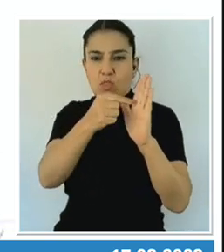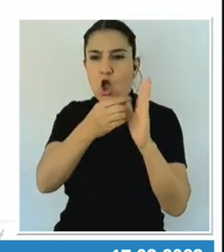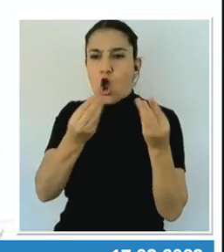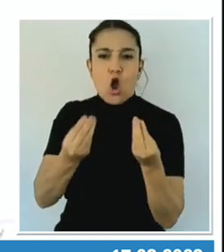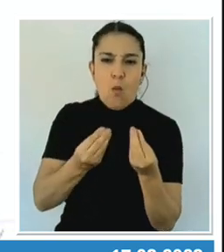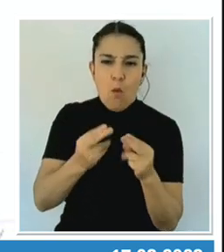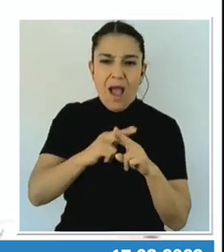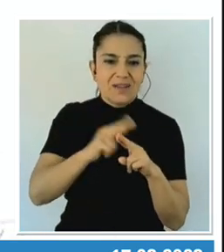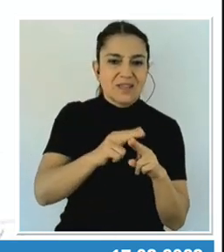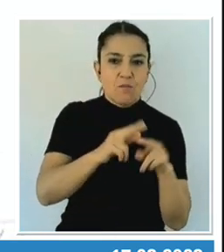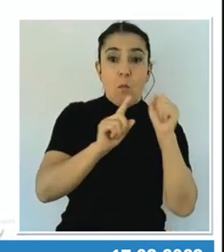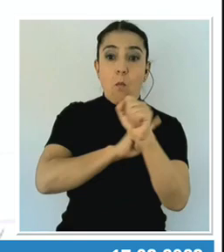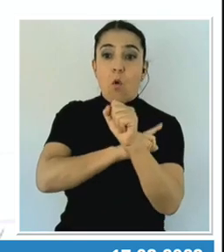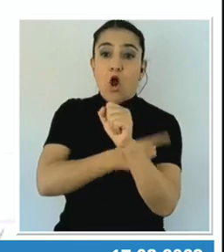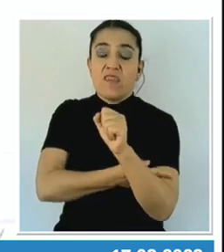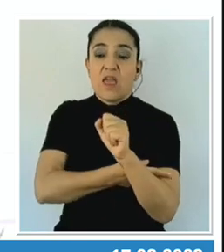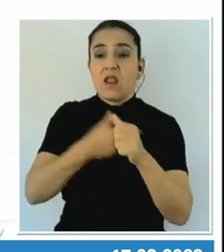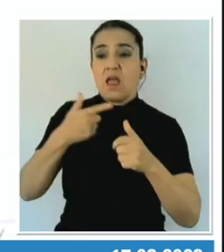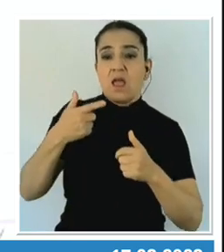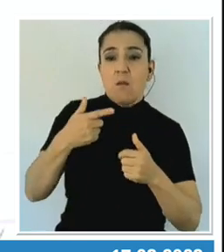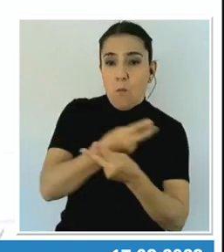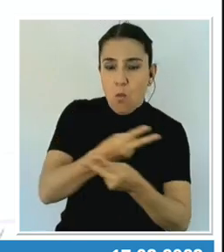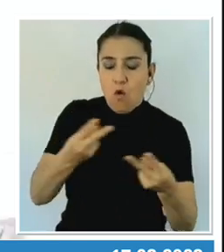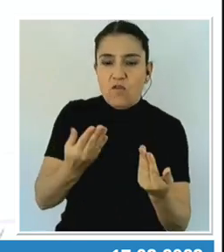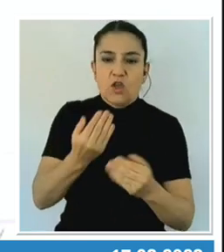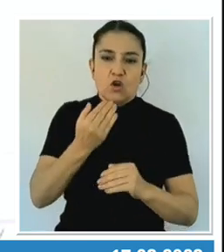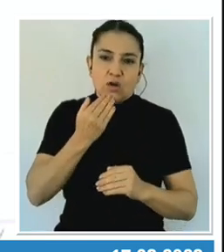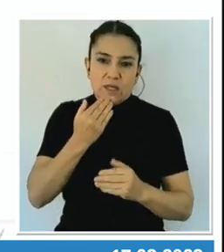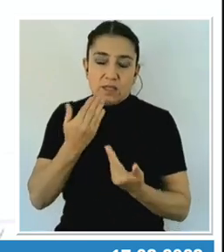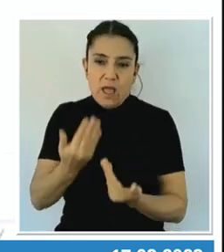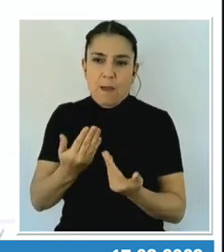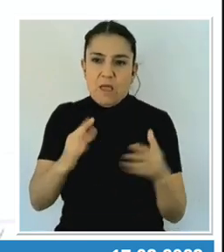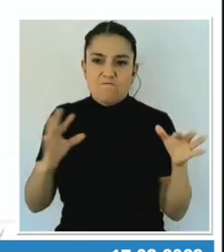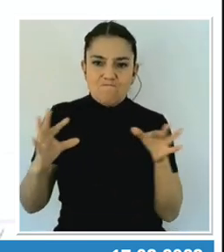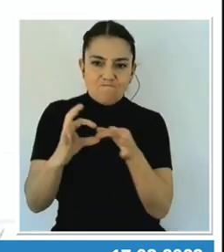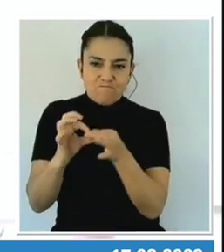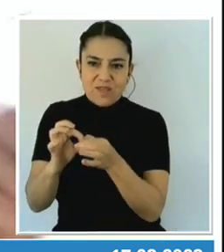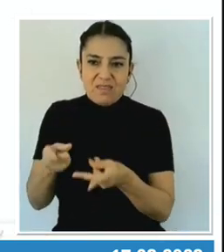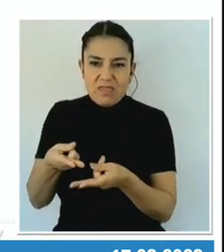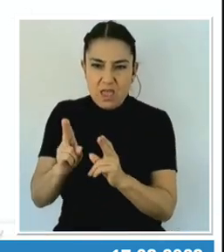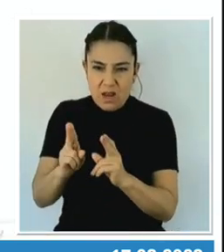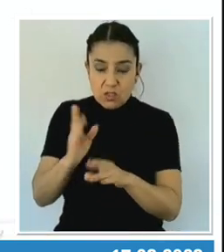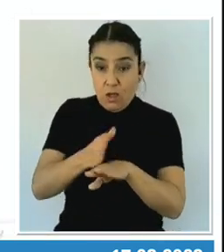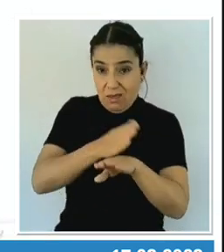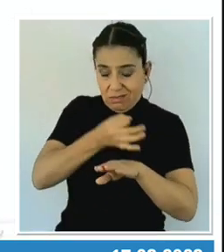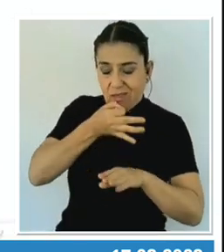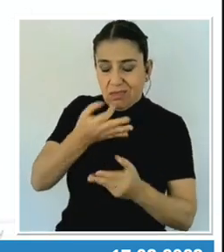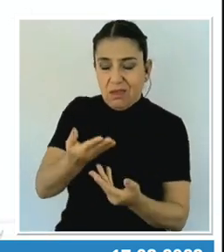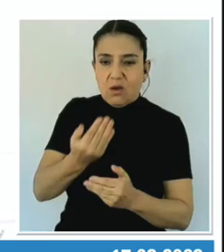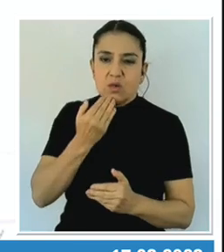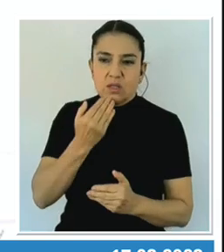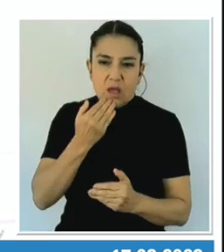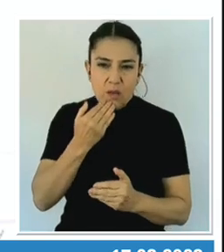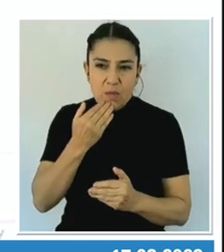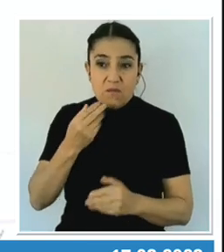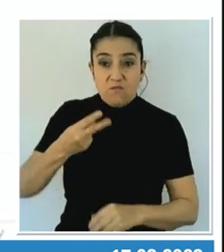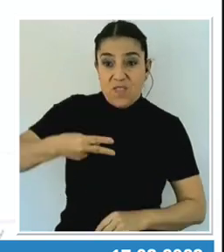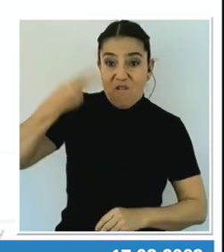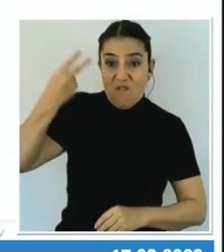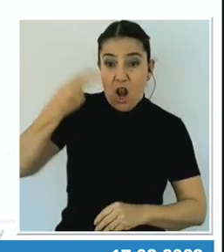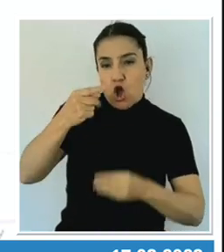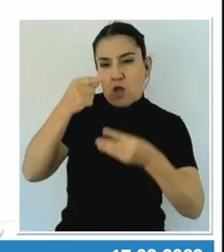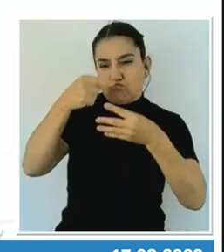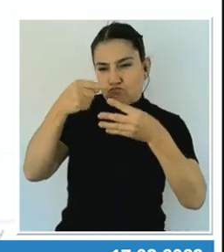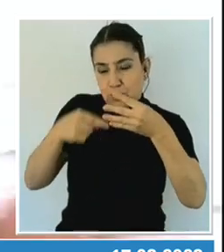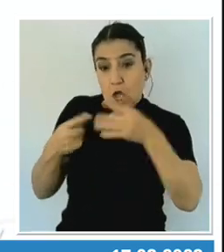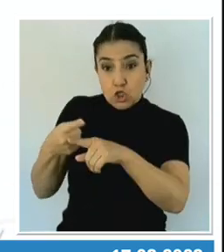o estar relacionados estrechamente con los derechos, como se ha dicho, y o recoger valores sociales relevantes para una